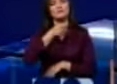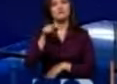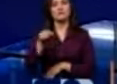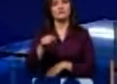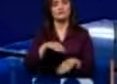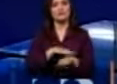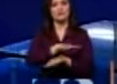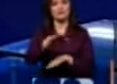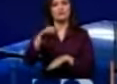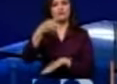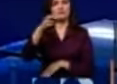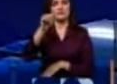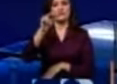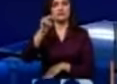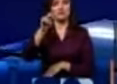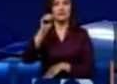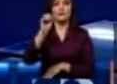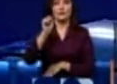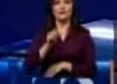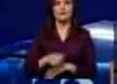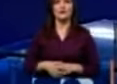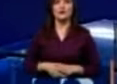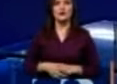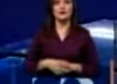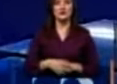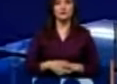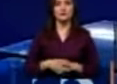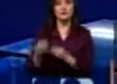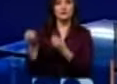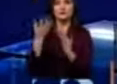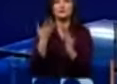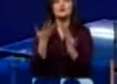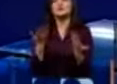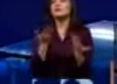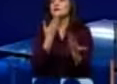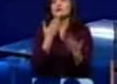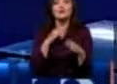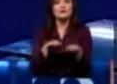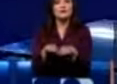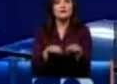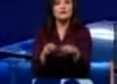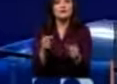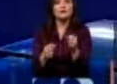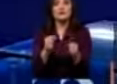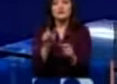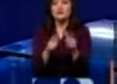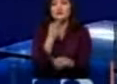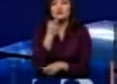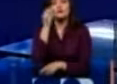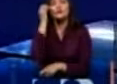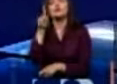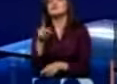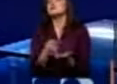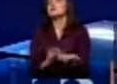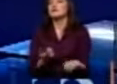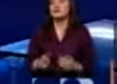en el intercambiador de la Granados, ahí la vemos, para contarnos cómo está la circulación vehicular, qué dicen los usuarios de esta